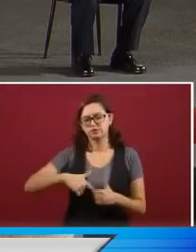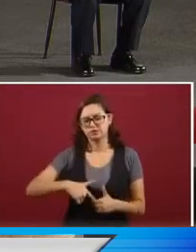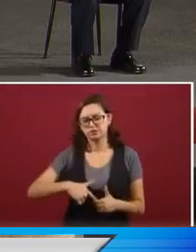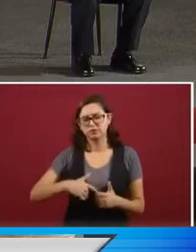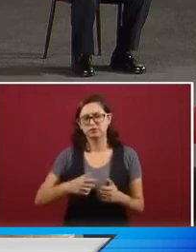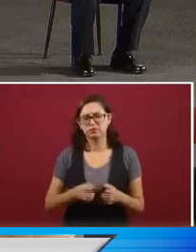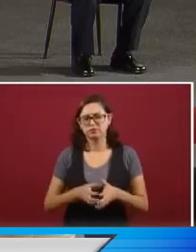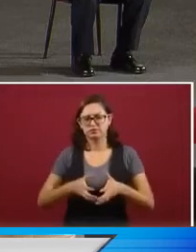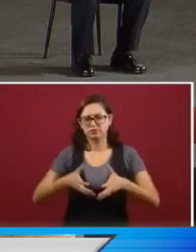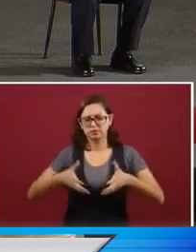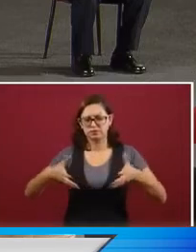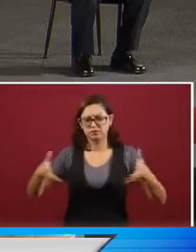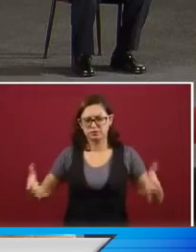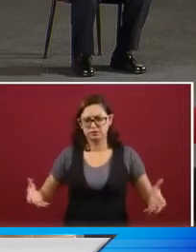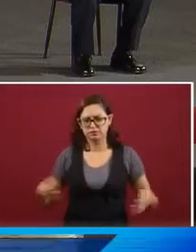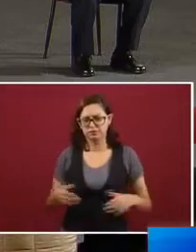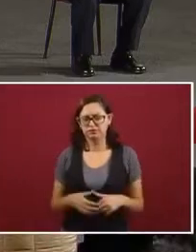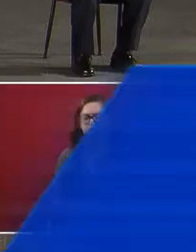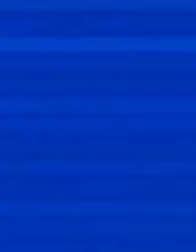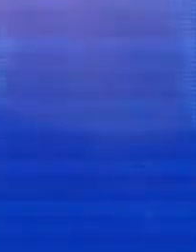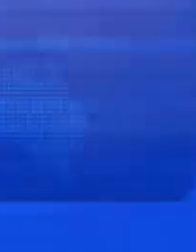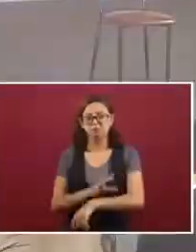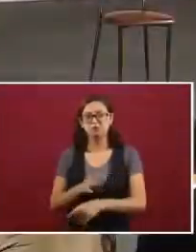nueva refinería en Dos Bocas, Tabasco.